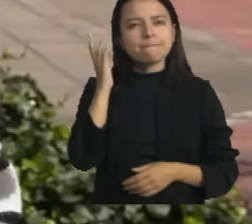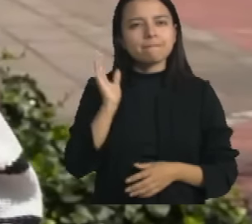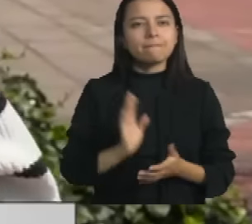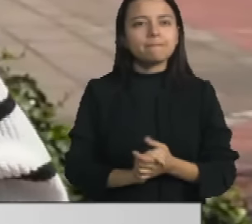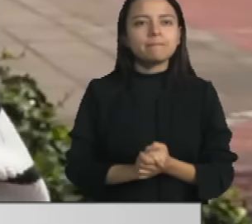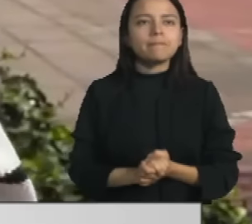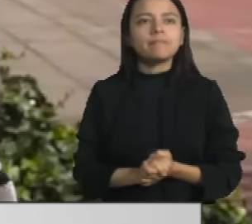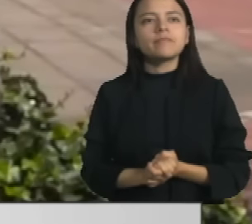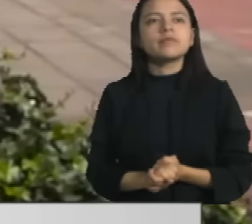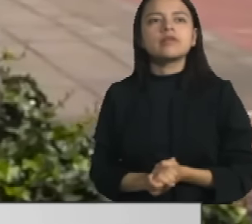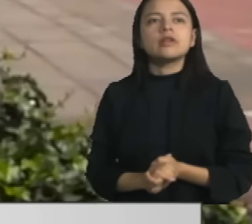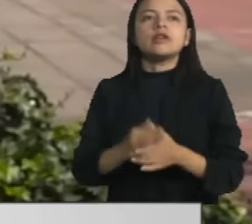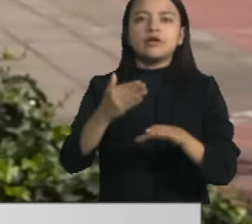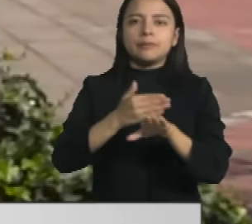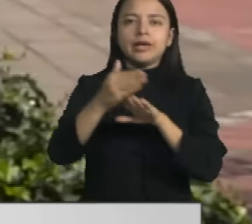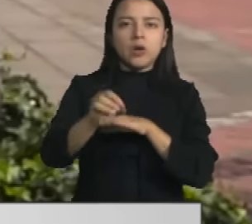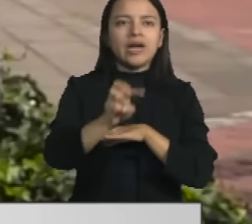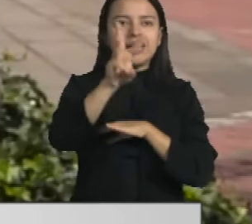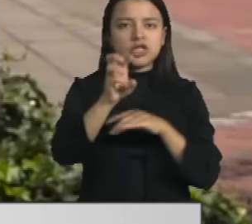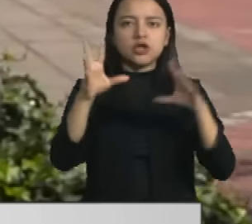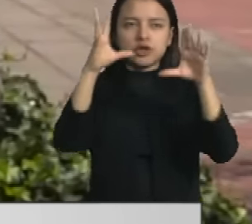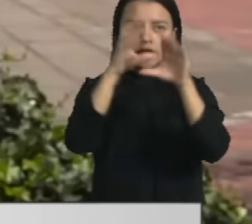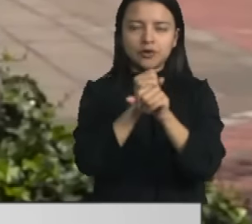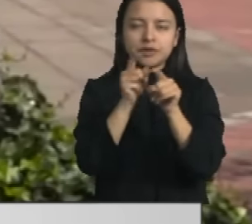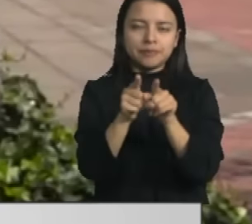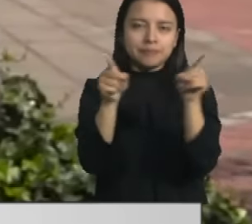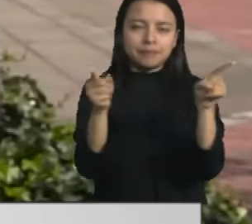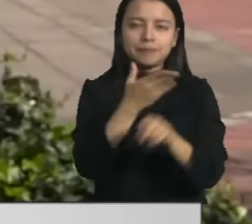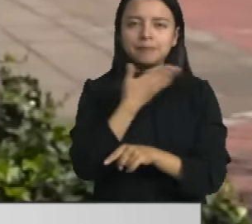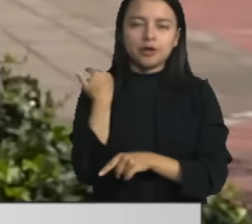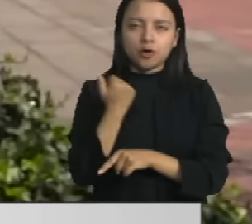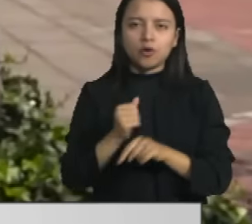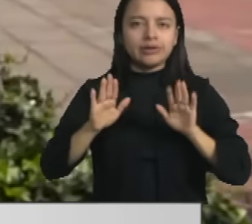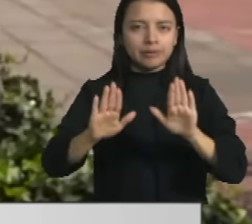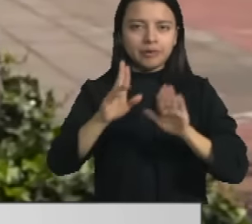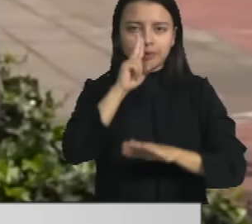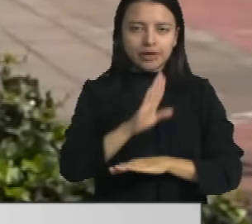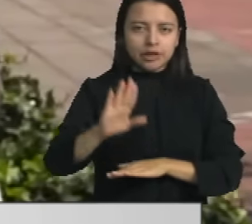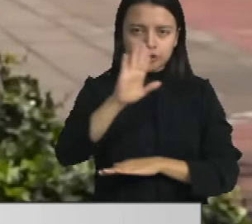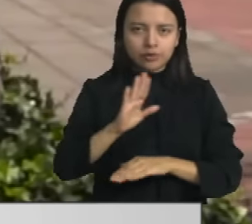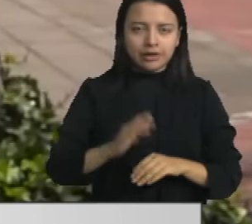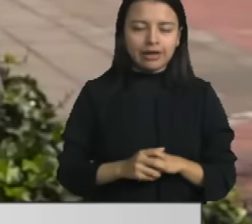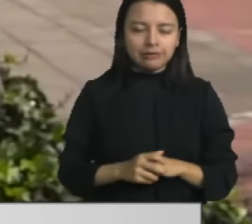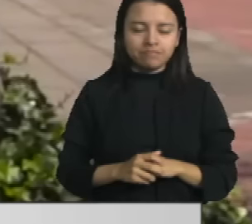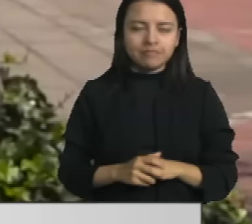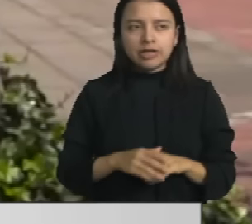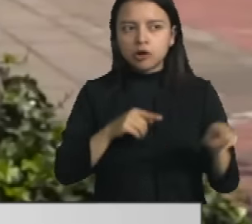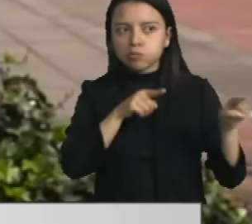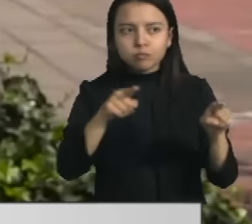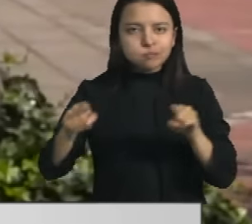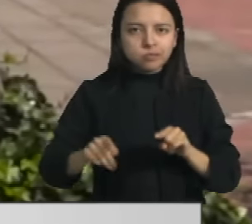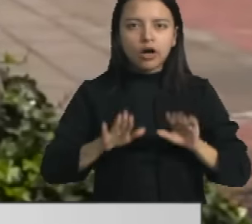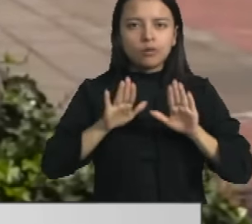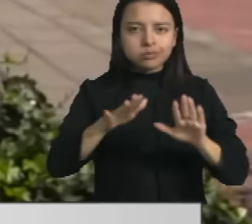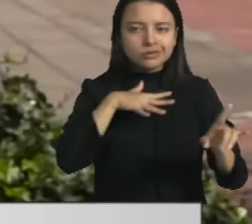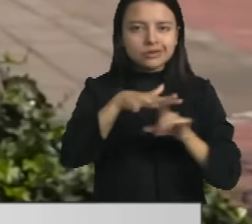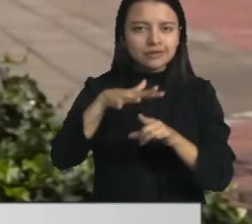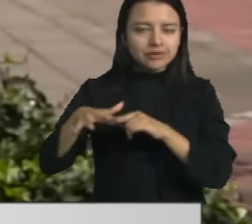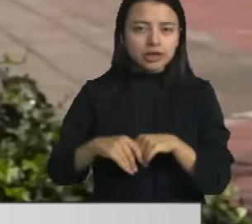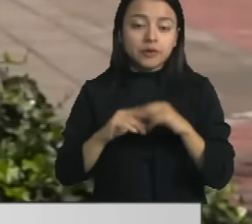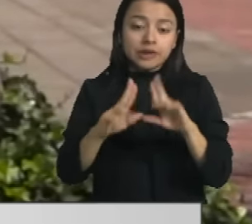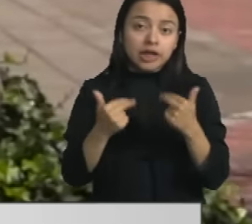Luisa, sobre las 8 de la noche en nuestra emisión central, más detalles de este paro nacional que se mantiene y de los bloqueos que por supuesto siguen afectando y de la